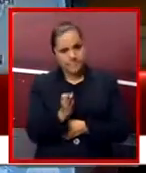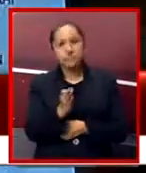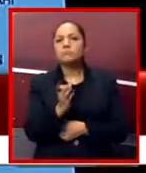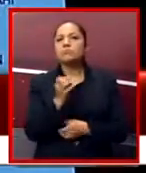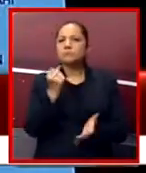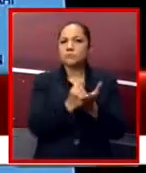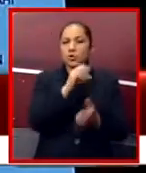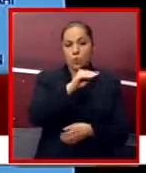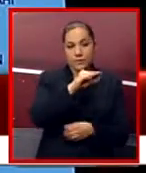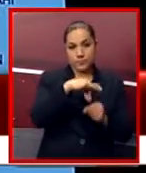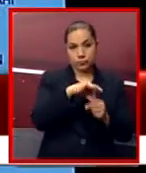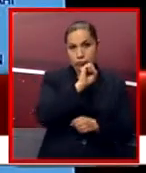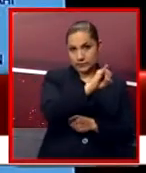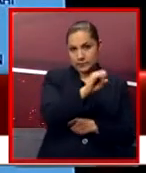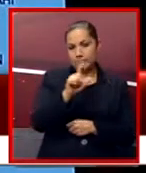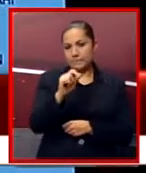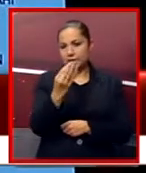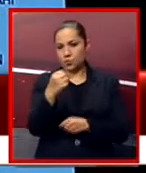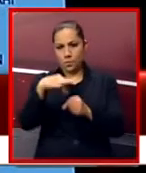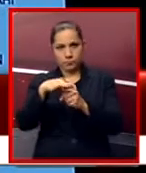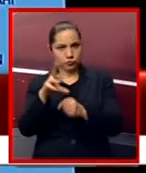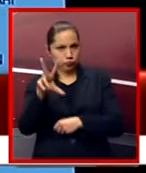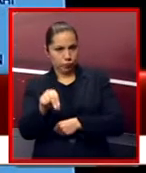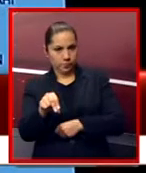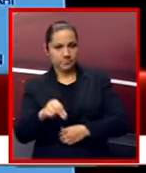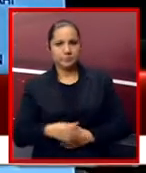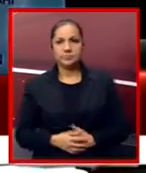90 votos a favor y 29 en contra.